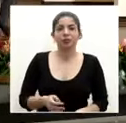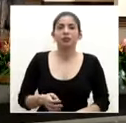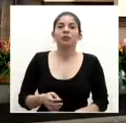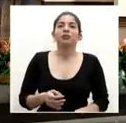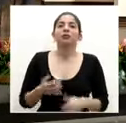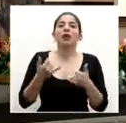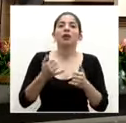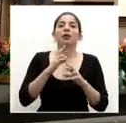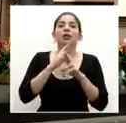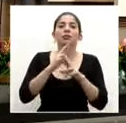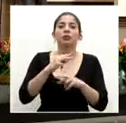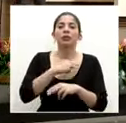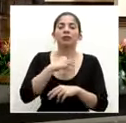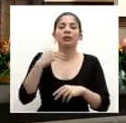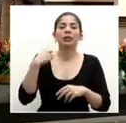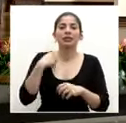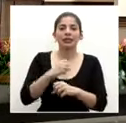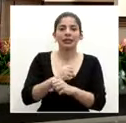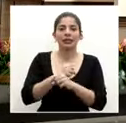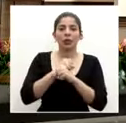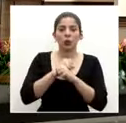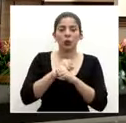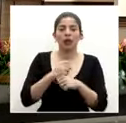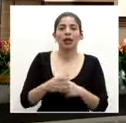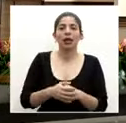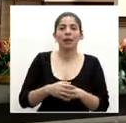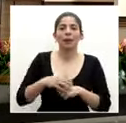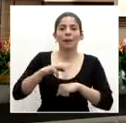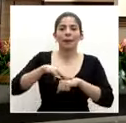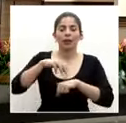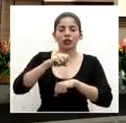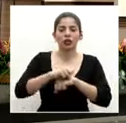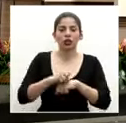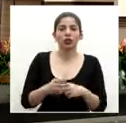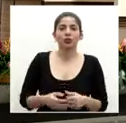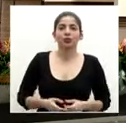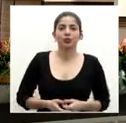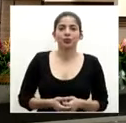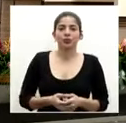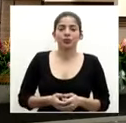Continuamos con la respuesta del ministro de Seguridad y Gobernación, el señor Michael